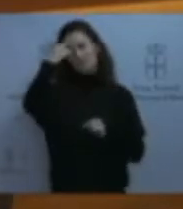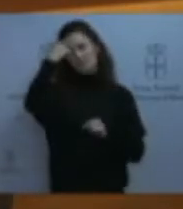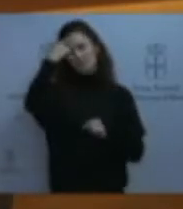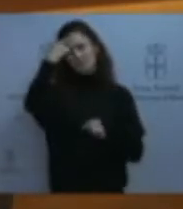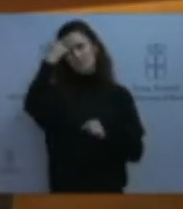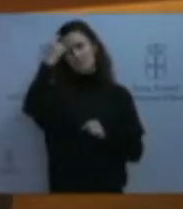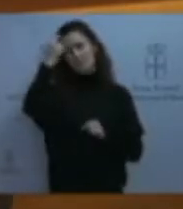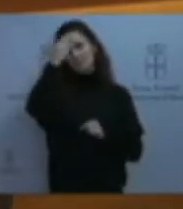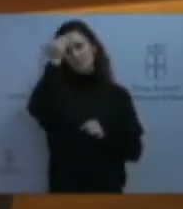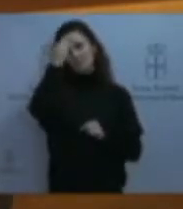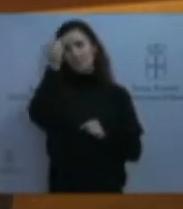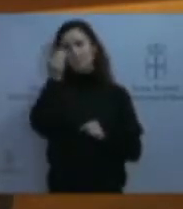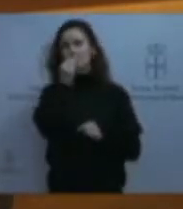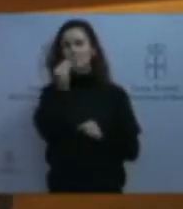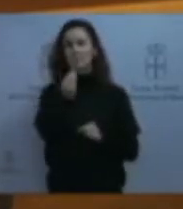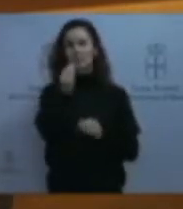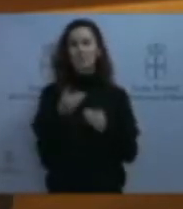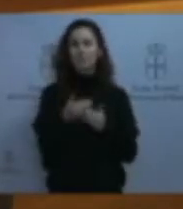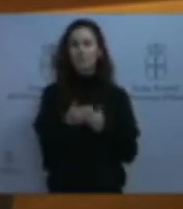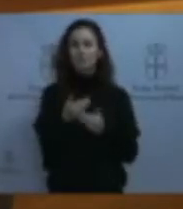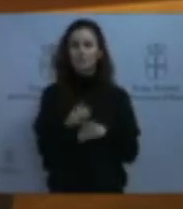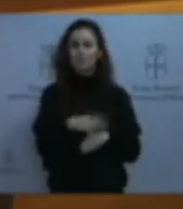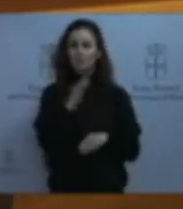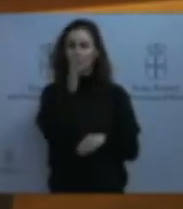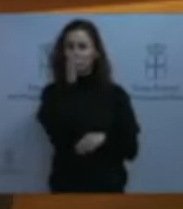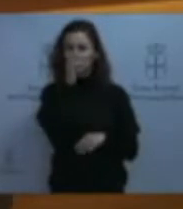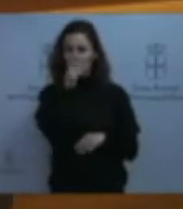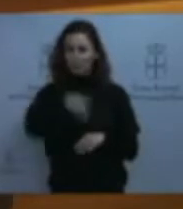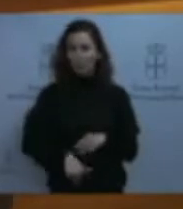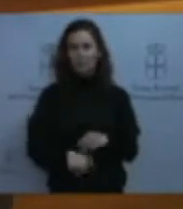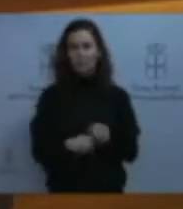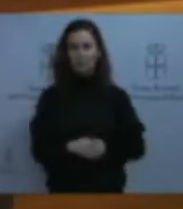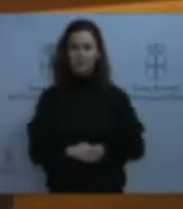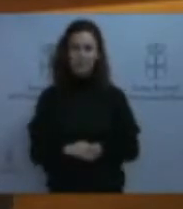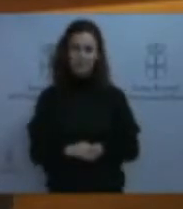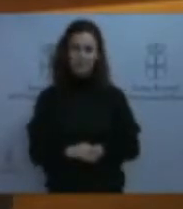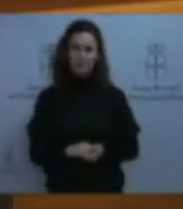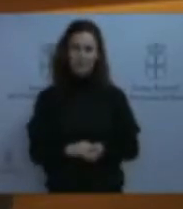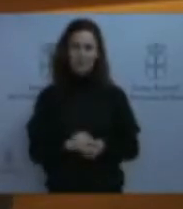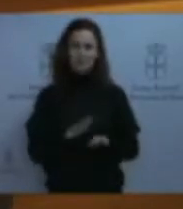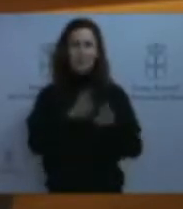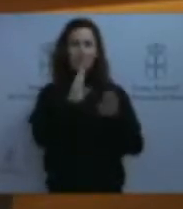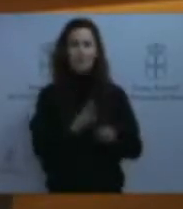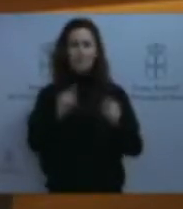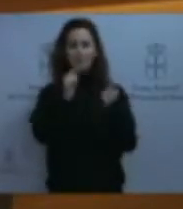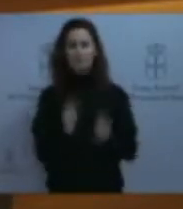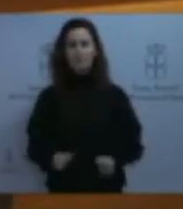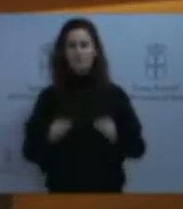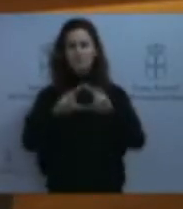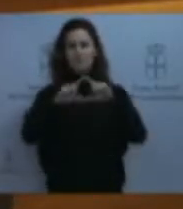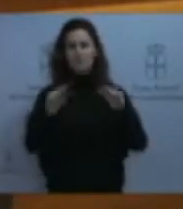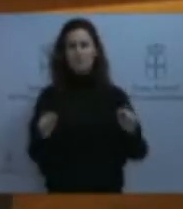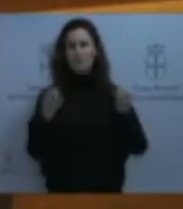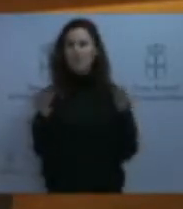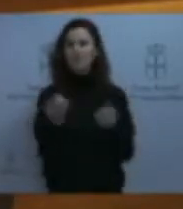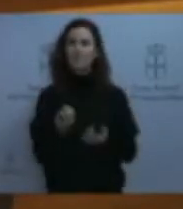dentro de unos meses y comprométanse hoy aquí con los presupuestos asturianos a dotarlos de